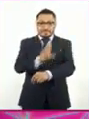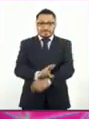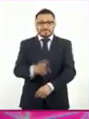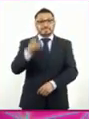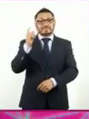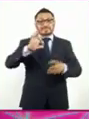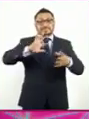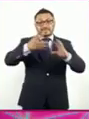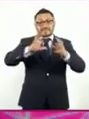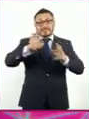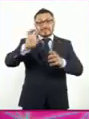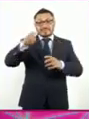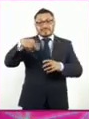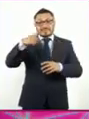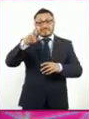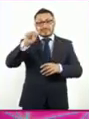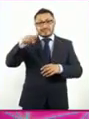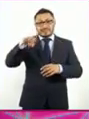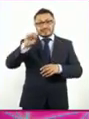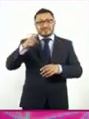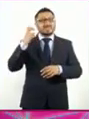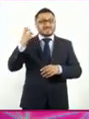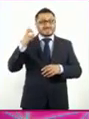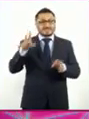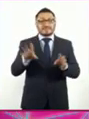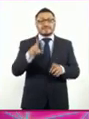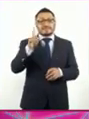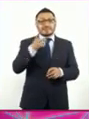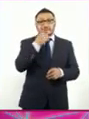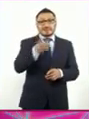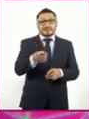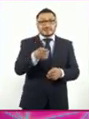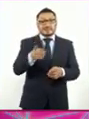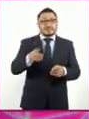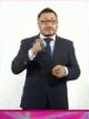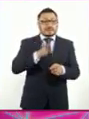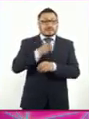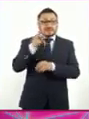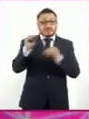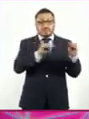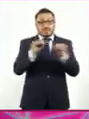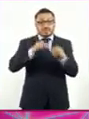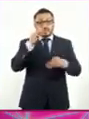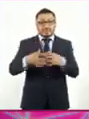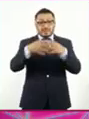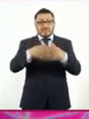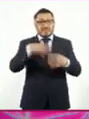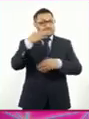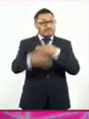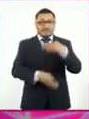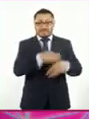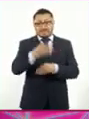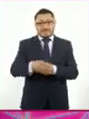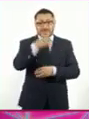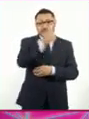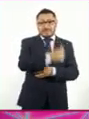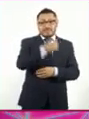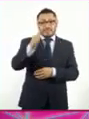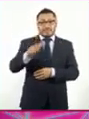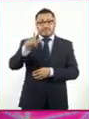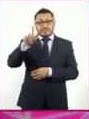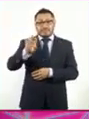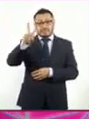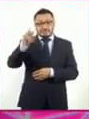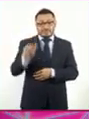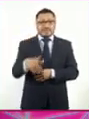son los engranes o levas, pues son los que determinan el movimiento de toda la máquina. En cada leva se indica el